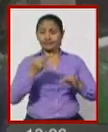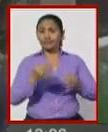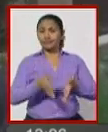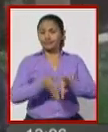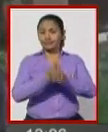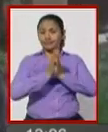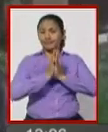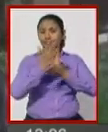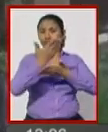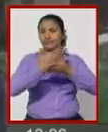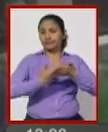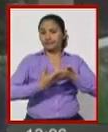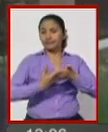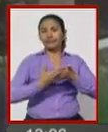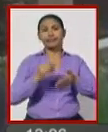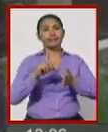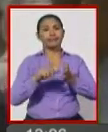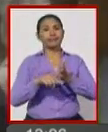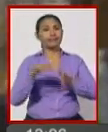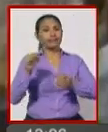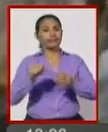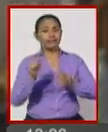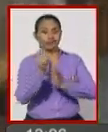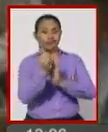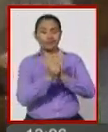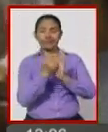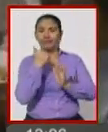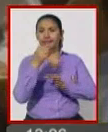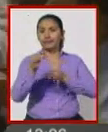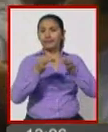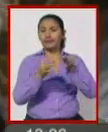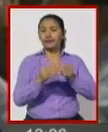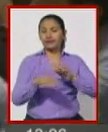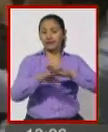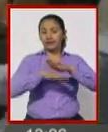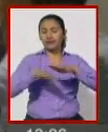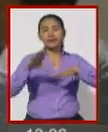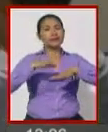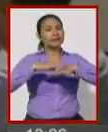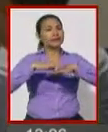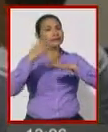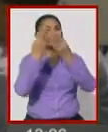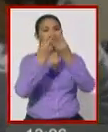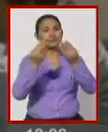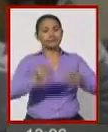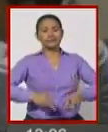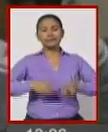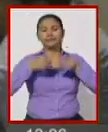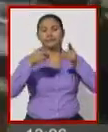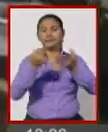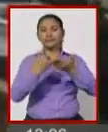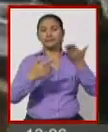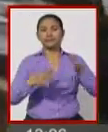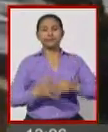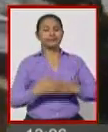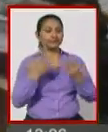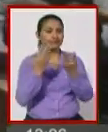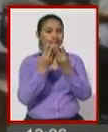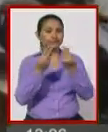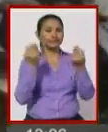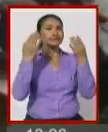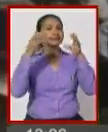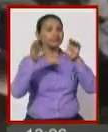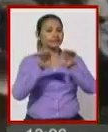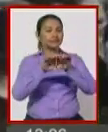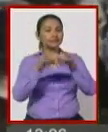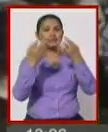interponer el recurso de apelación incidental. Pensamos que sí. Su abogado también señaló que un fundamento básico para desbaratar la denuncia es el hecho de que se ha resuelto el